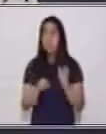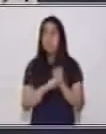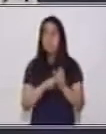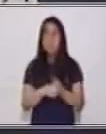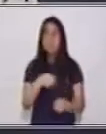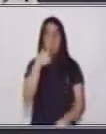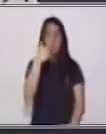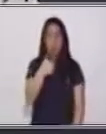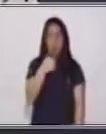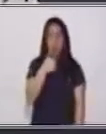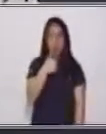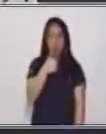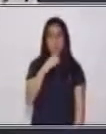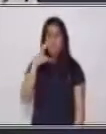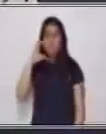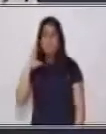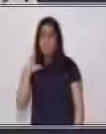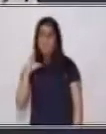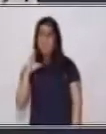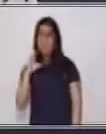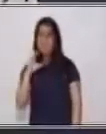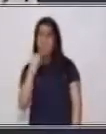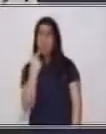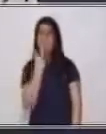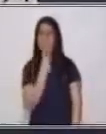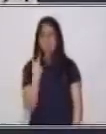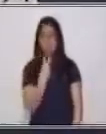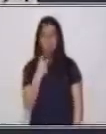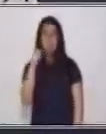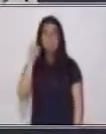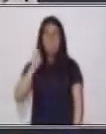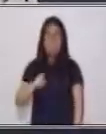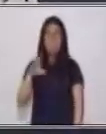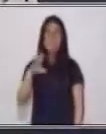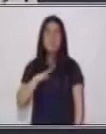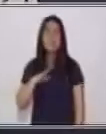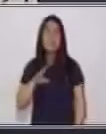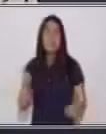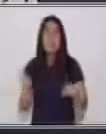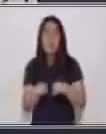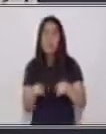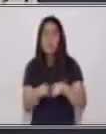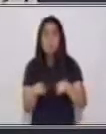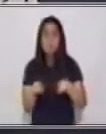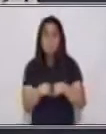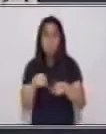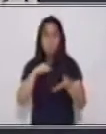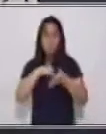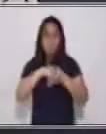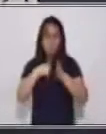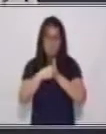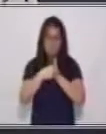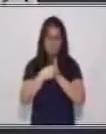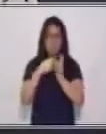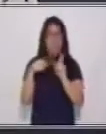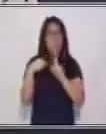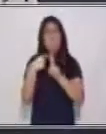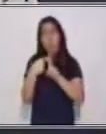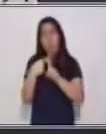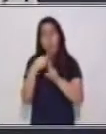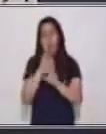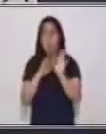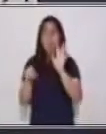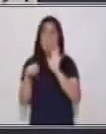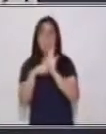signo. Y una circunferencia, si A y C son iguales, tienen que ser exactamente iguales. Al hablar